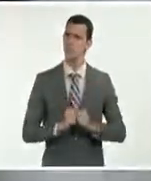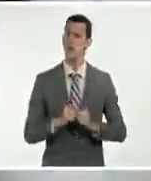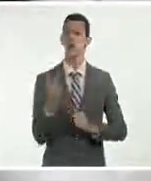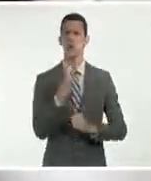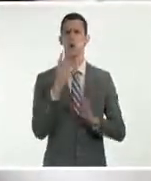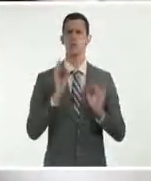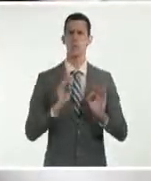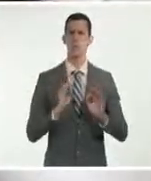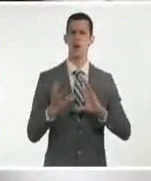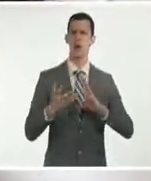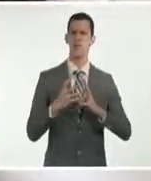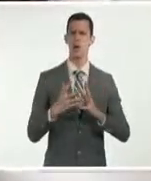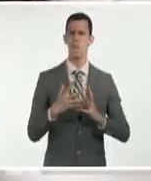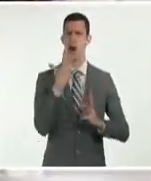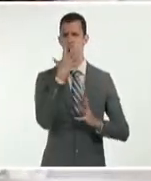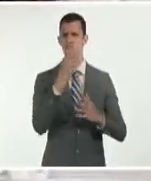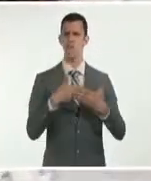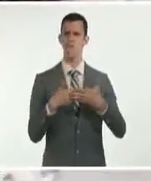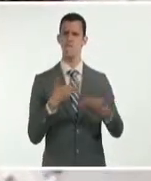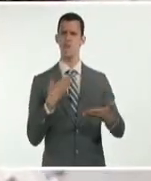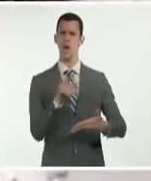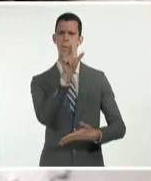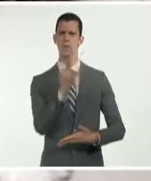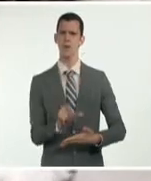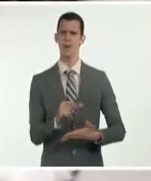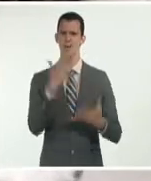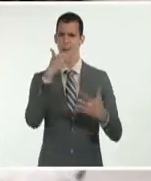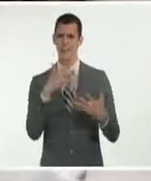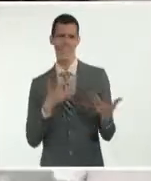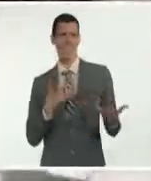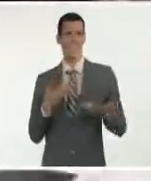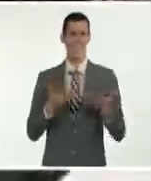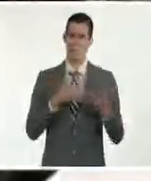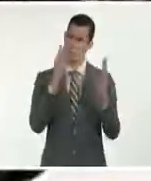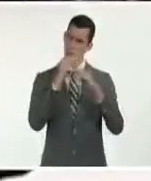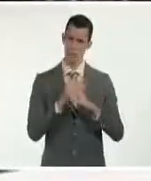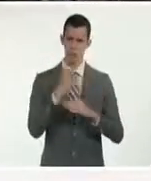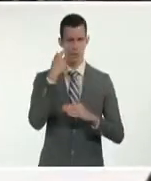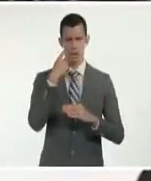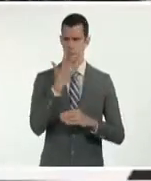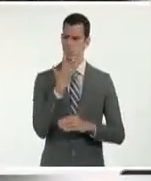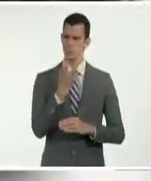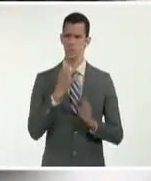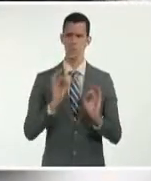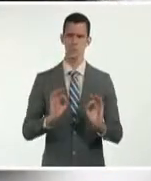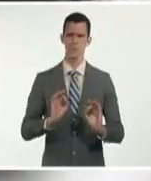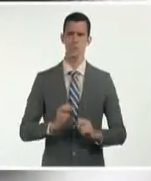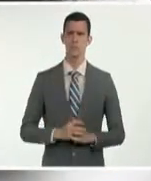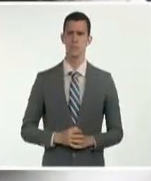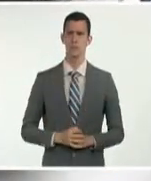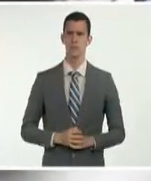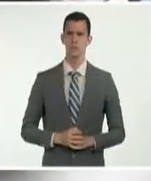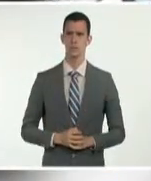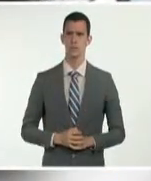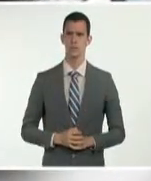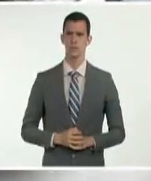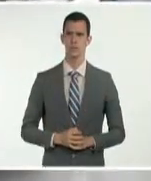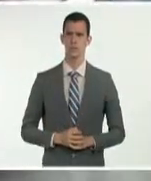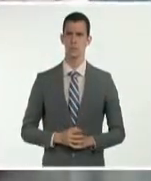tanto seco que dicen que tenían quienes los conocieron. Para ambos era imperdonable la